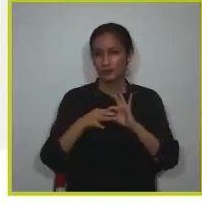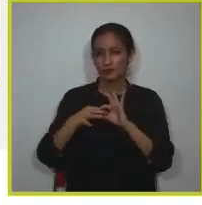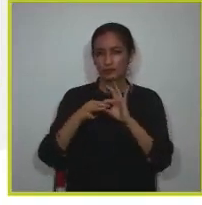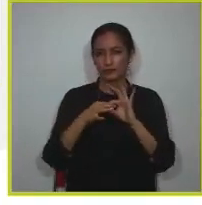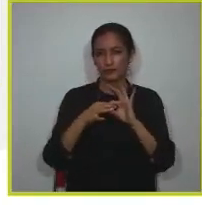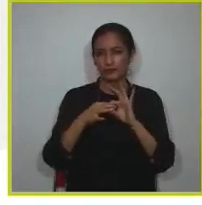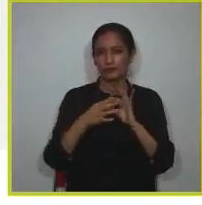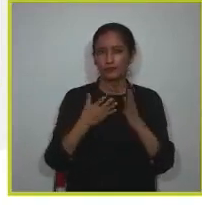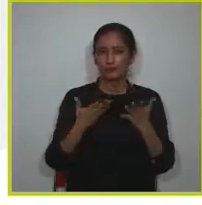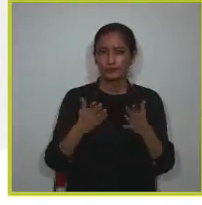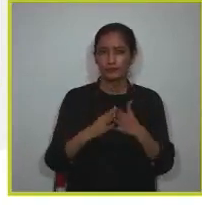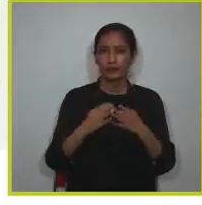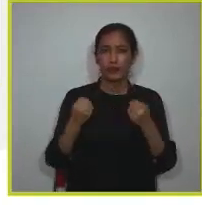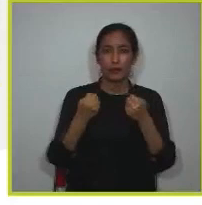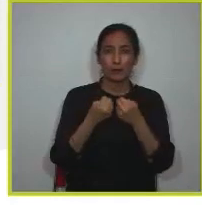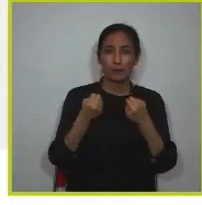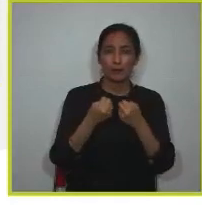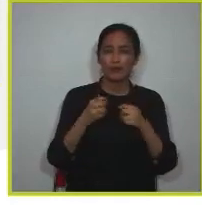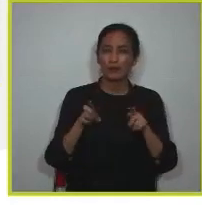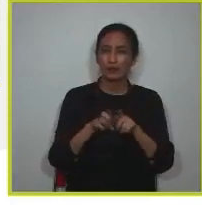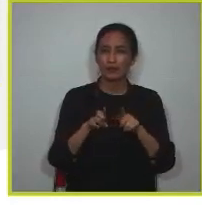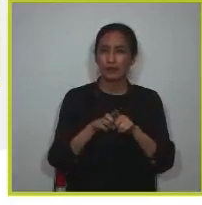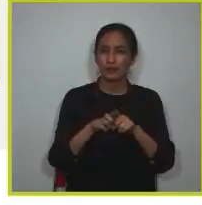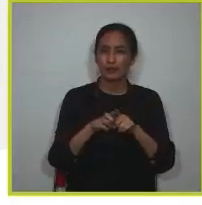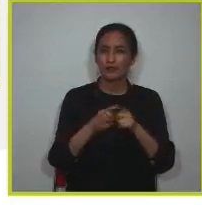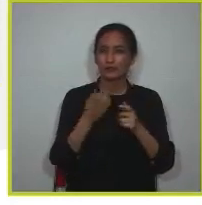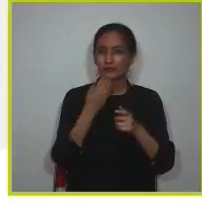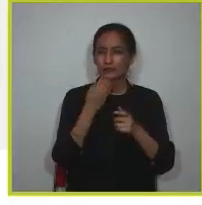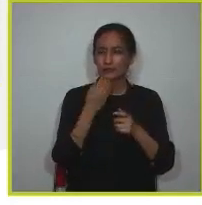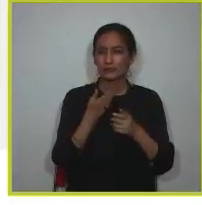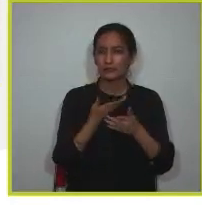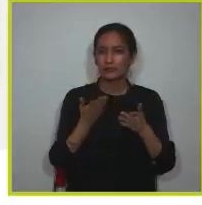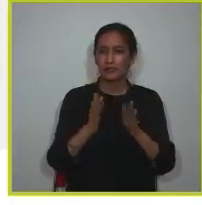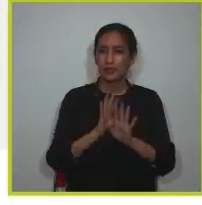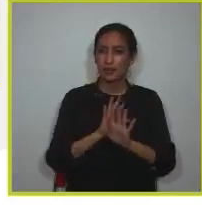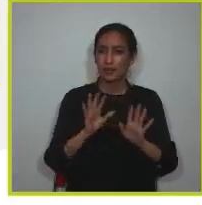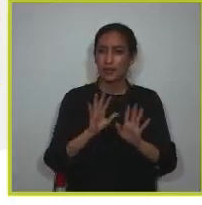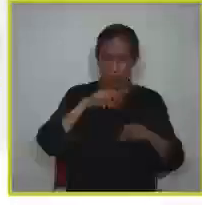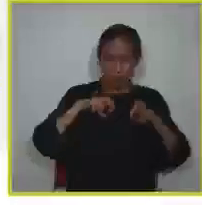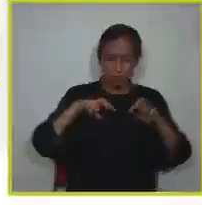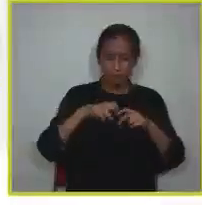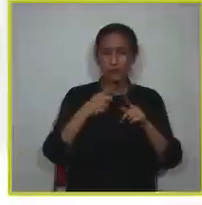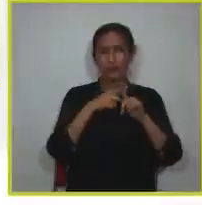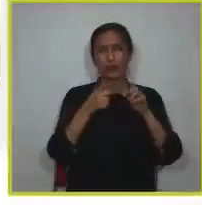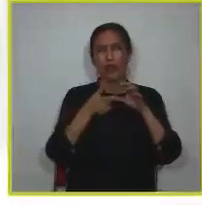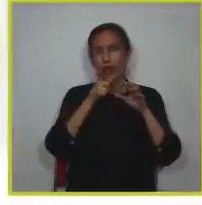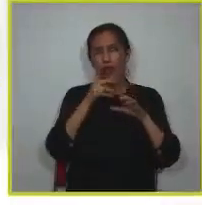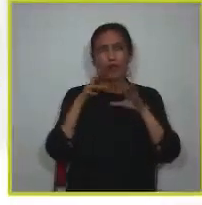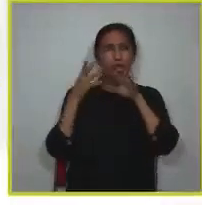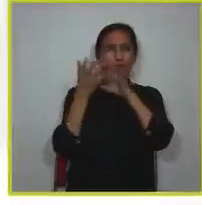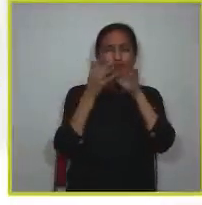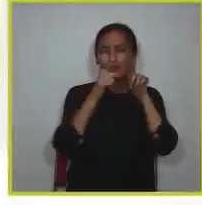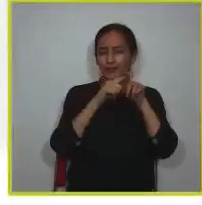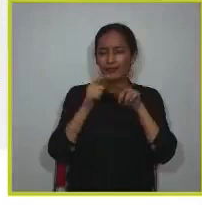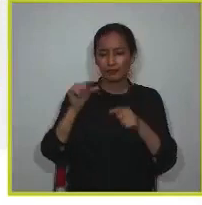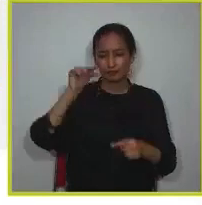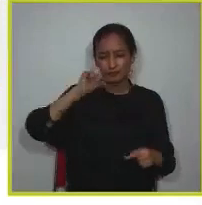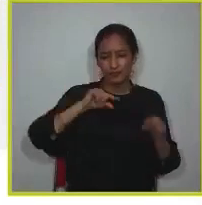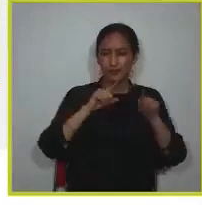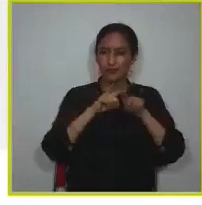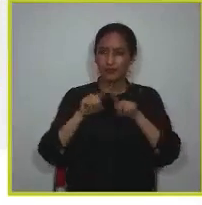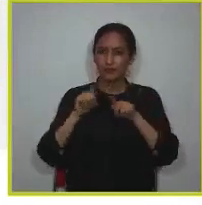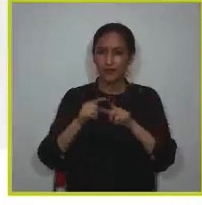a la conflictividad que involucran no solamente actores de los acuáticos químicos